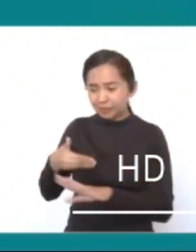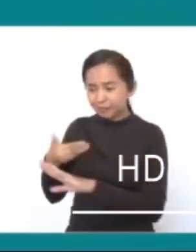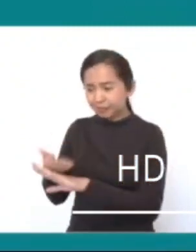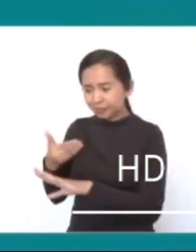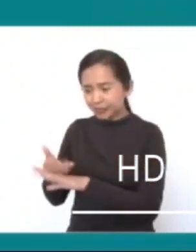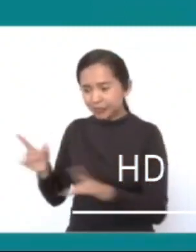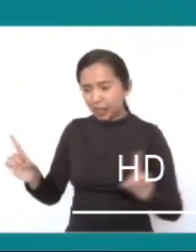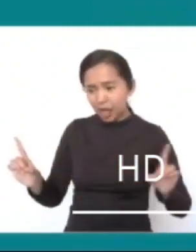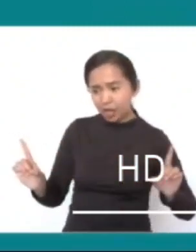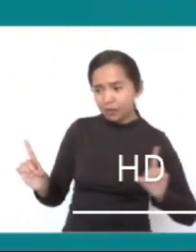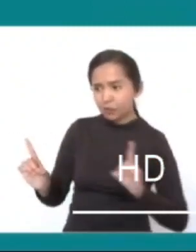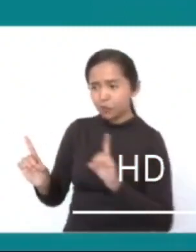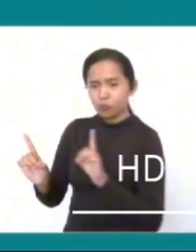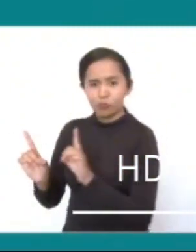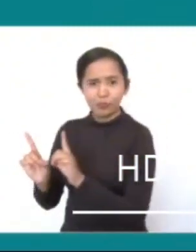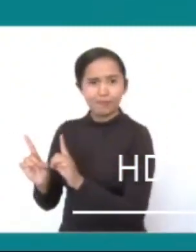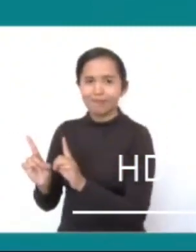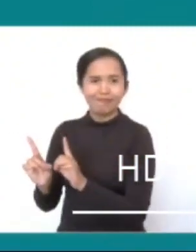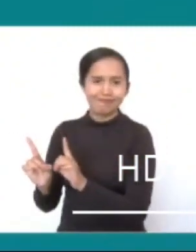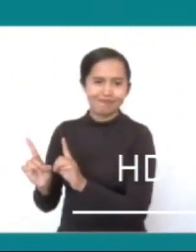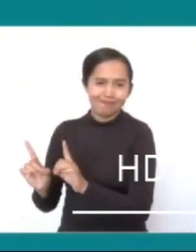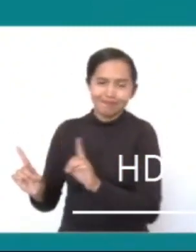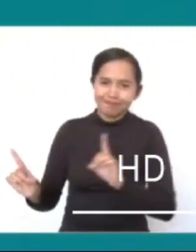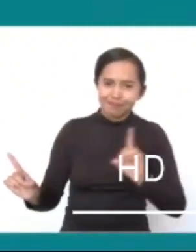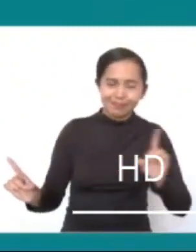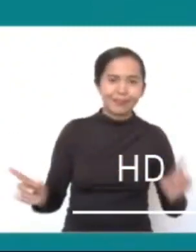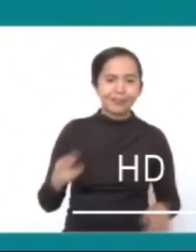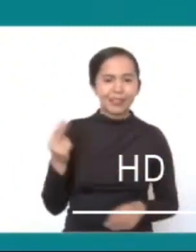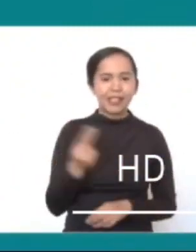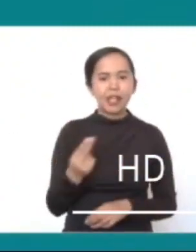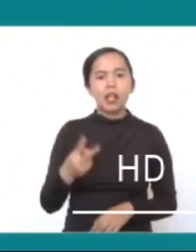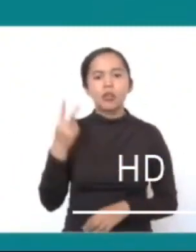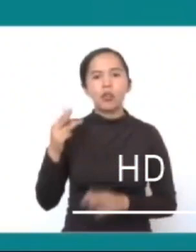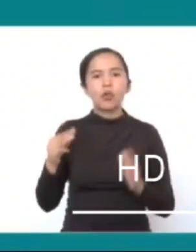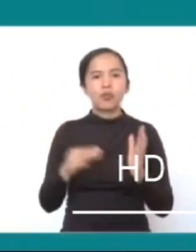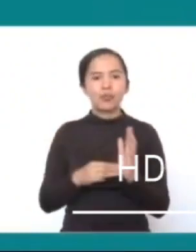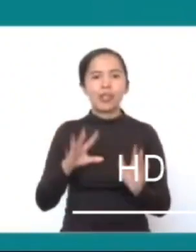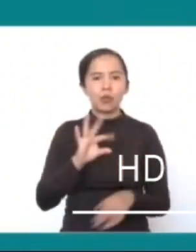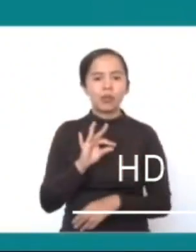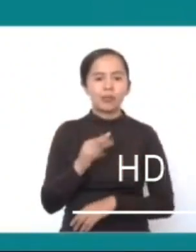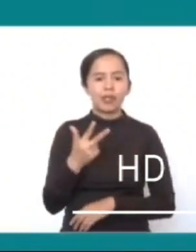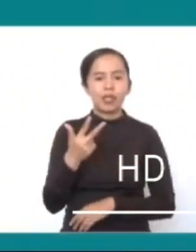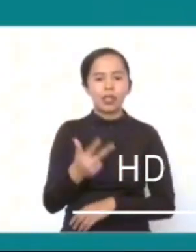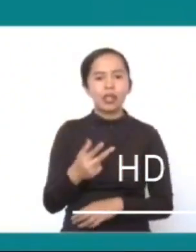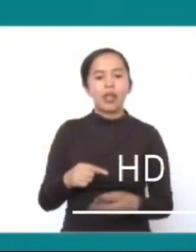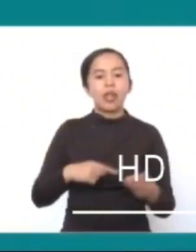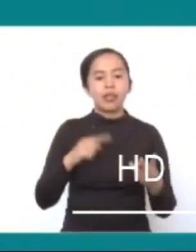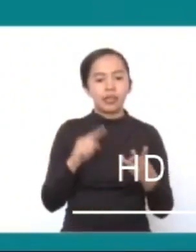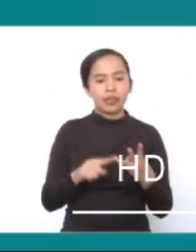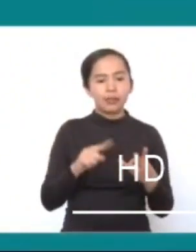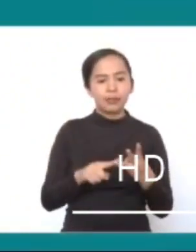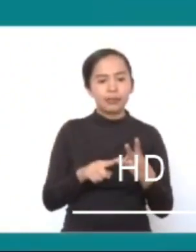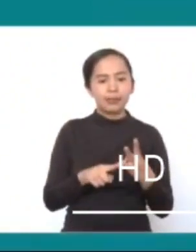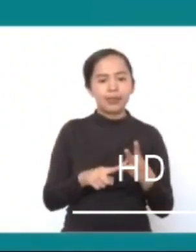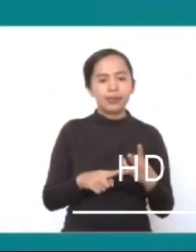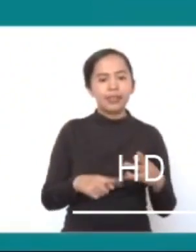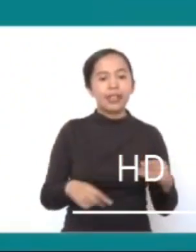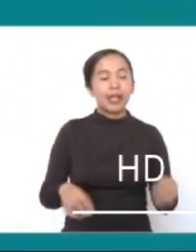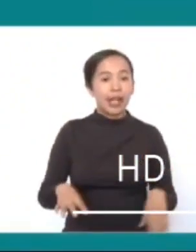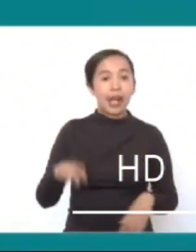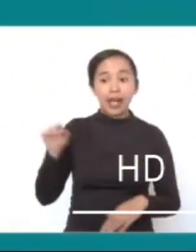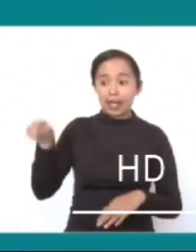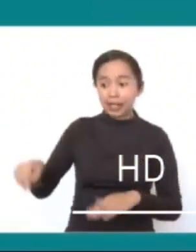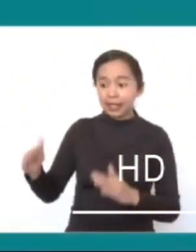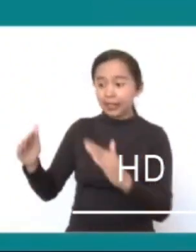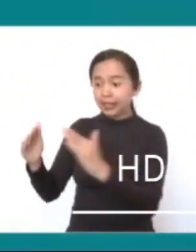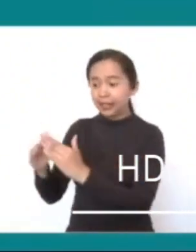u ofendido, siendo un total de 2,048. Y la prohibición para asistir o acercarse al domicilio